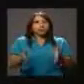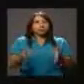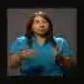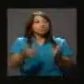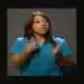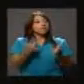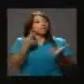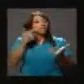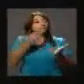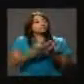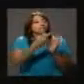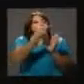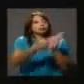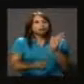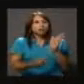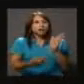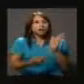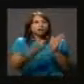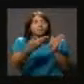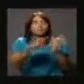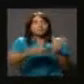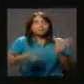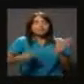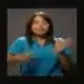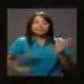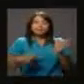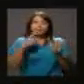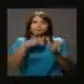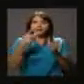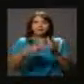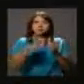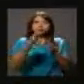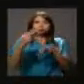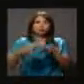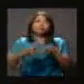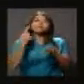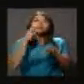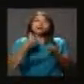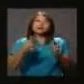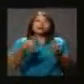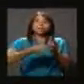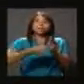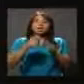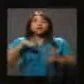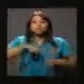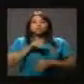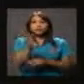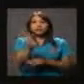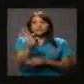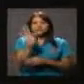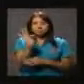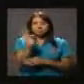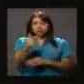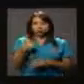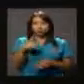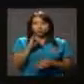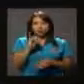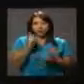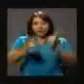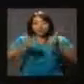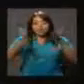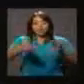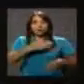presenta por primera vez sus nombres al sufragio costarricense para ser considerado y queremos invitarlos yo como candidato a presidente